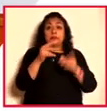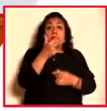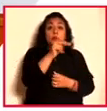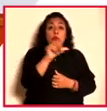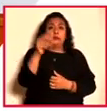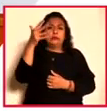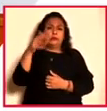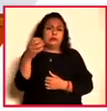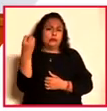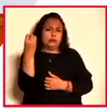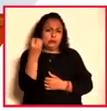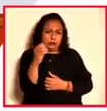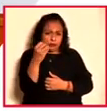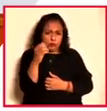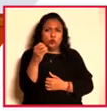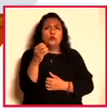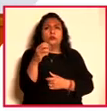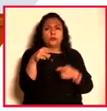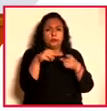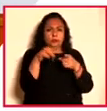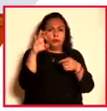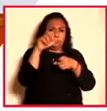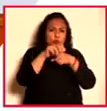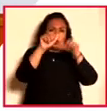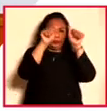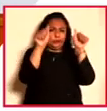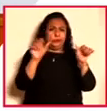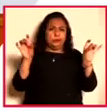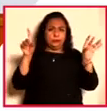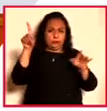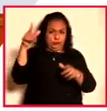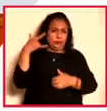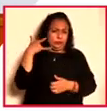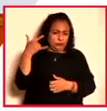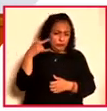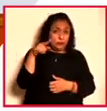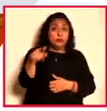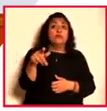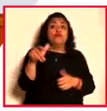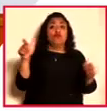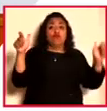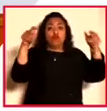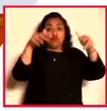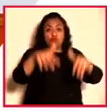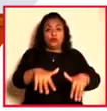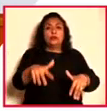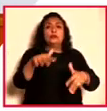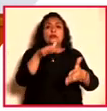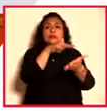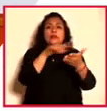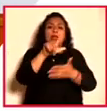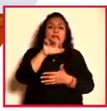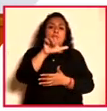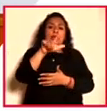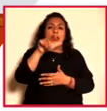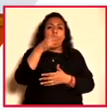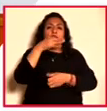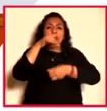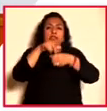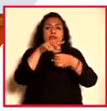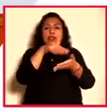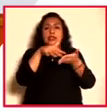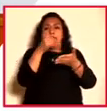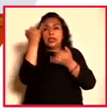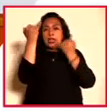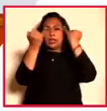octubre próximo, la Plaza de Cultura y Artes de Los Ángeles, allá en California, será sede de Léala, Festival Literario y de las Ideas. Marisol